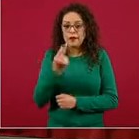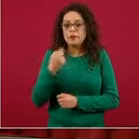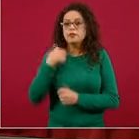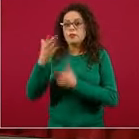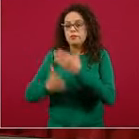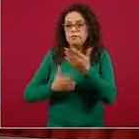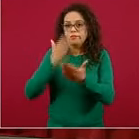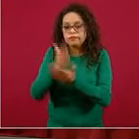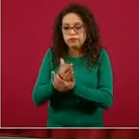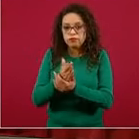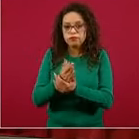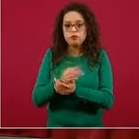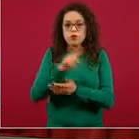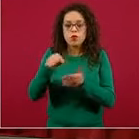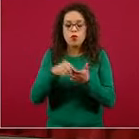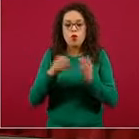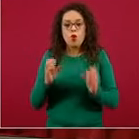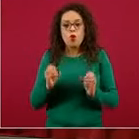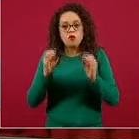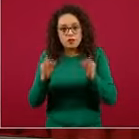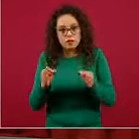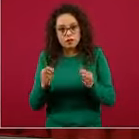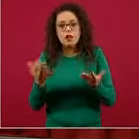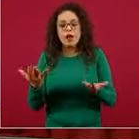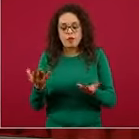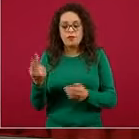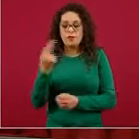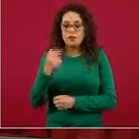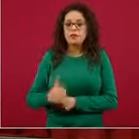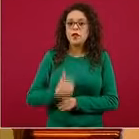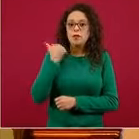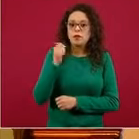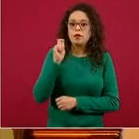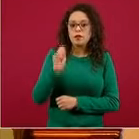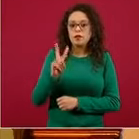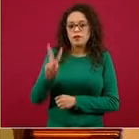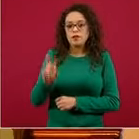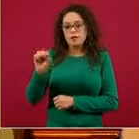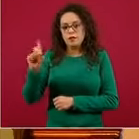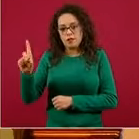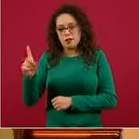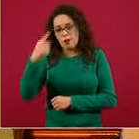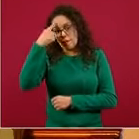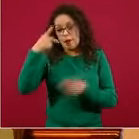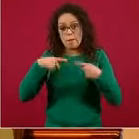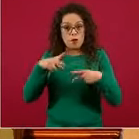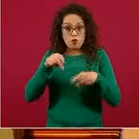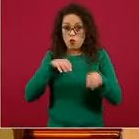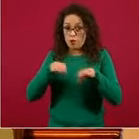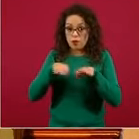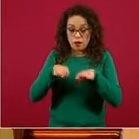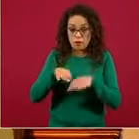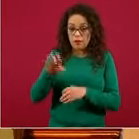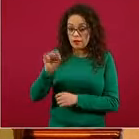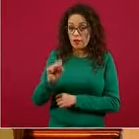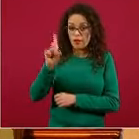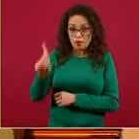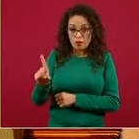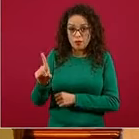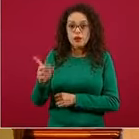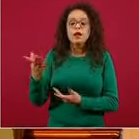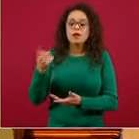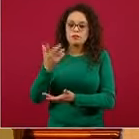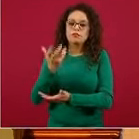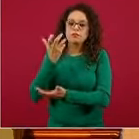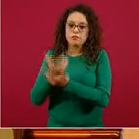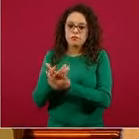presentarme a laborar o tengo que seguir a laborar, aprovechemos los fines de semana para las personas que no laboran sábados y domingos en